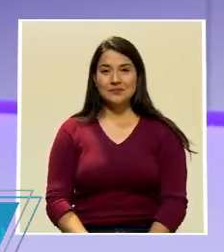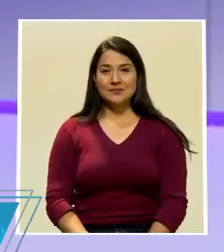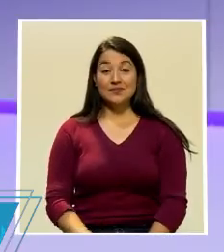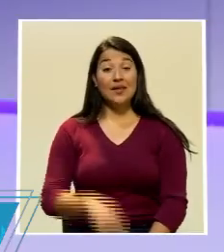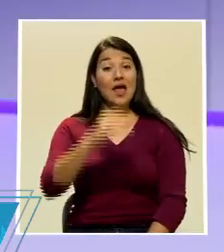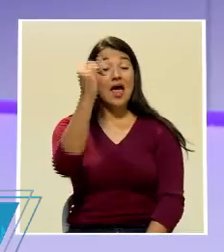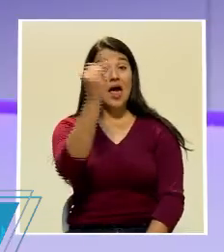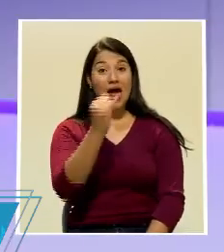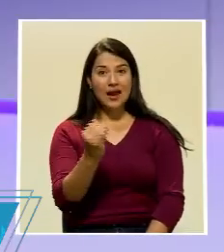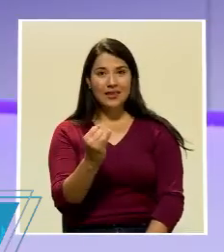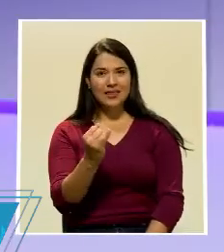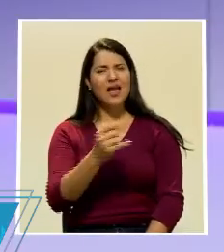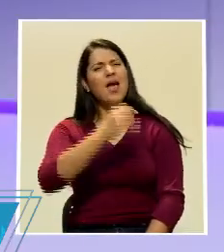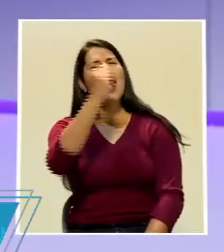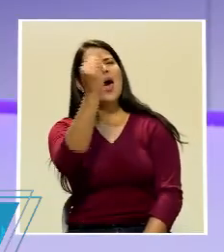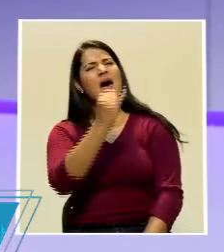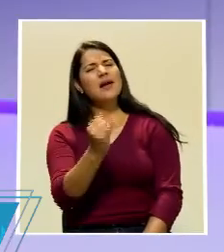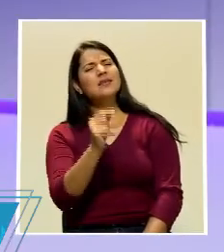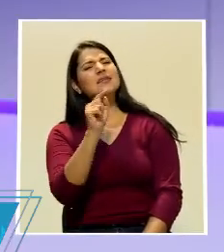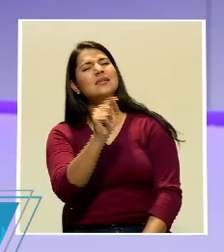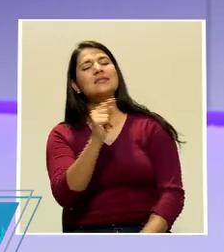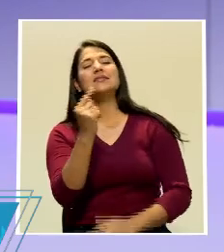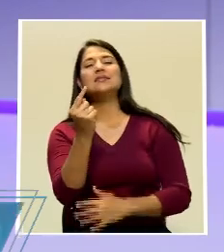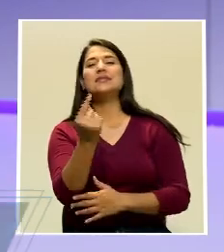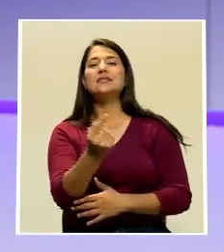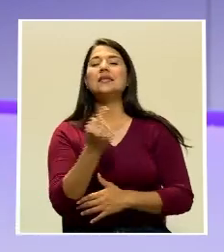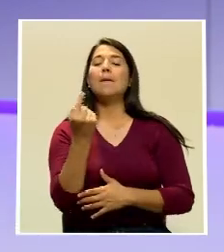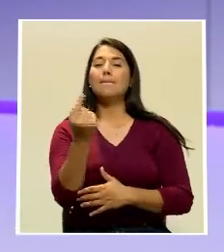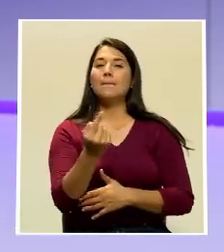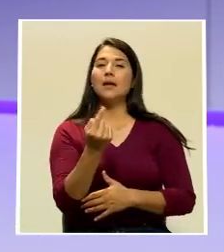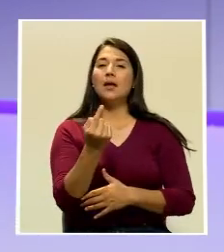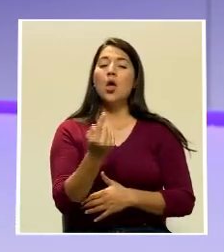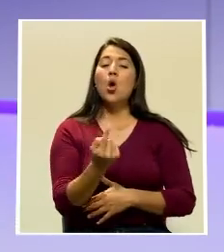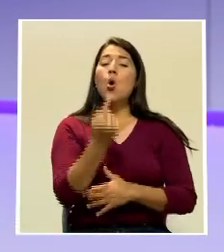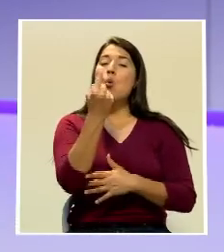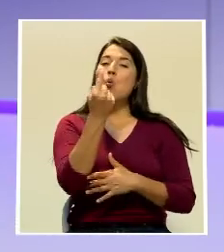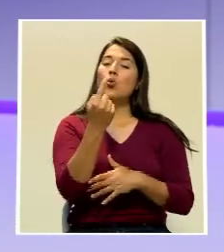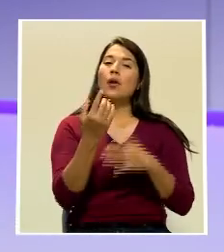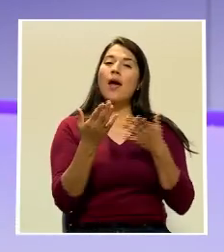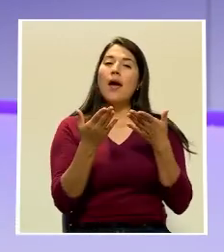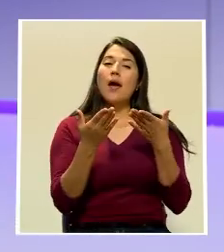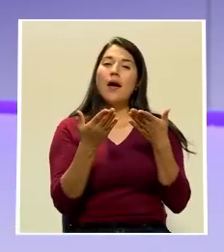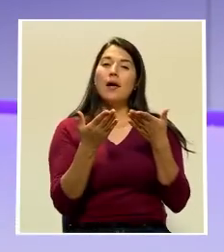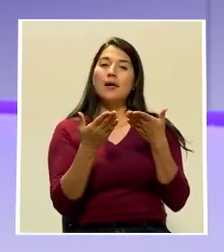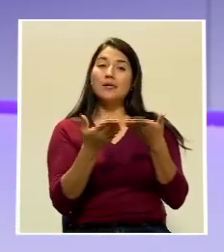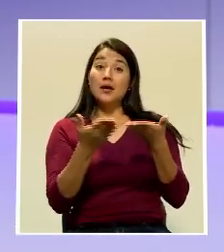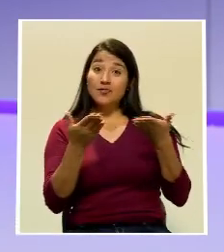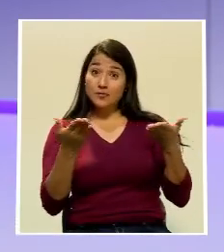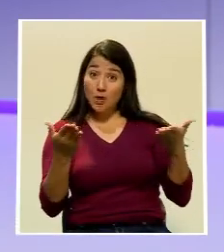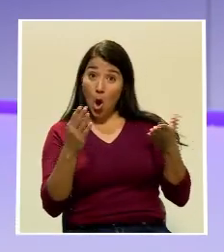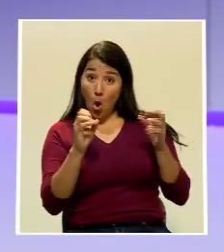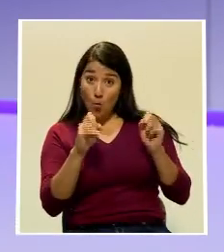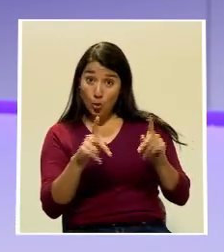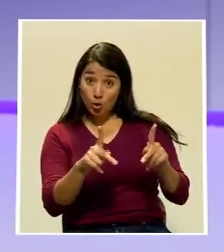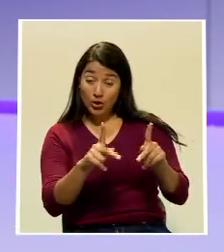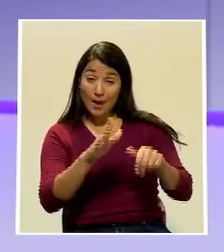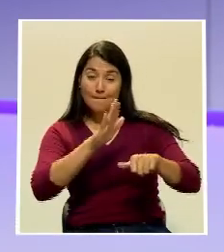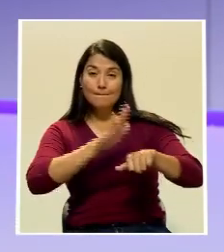El arte será una de las herramientas que nos permitirá